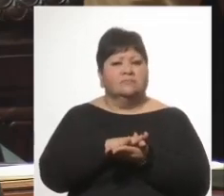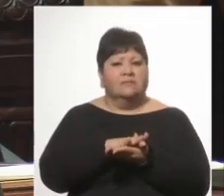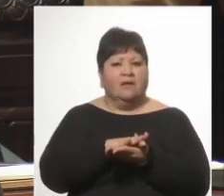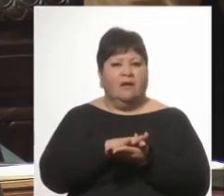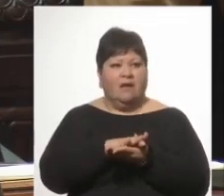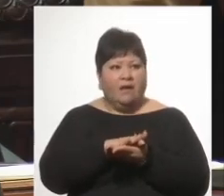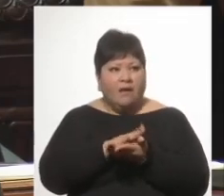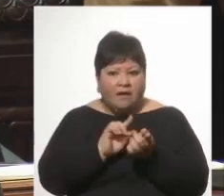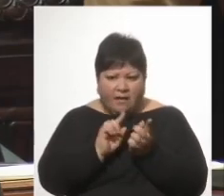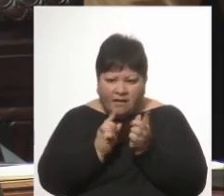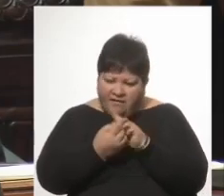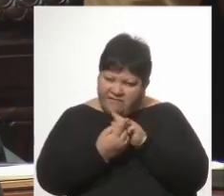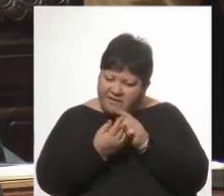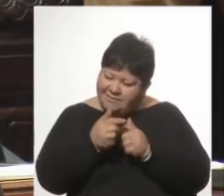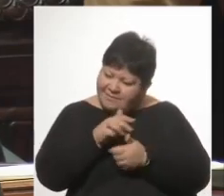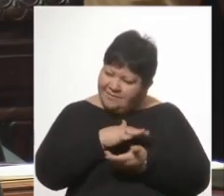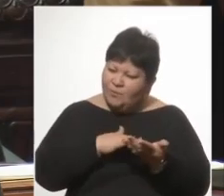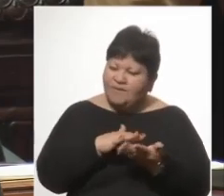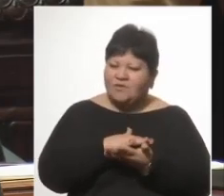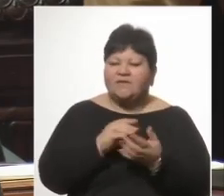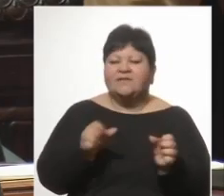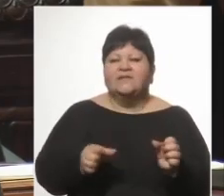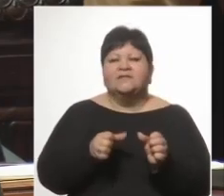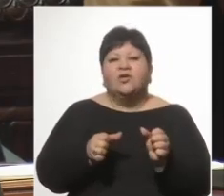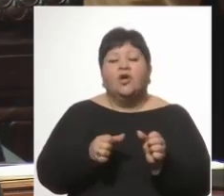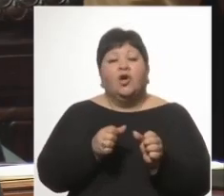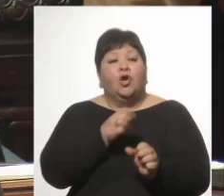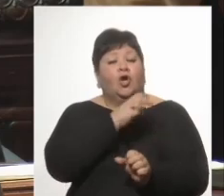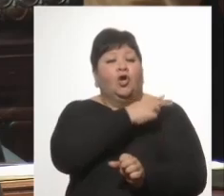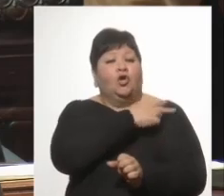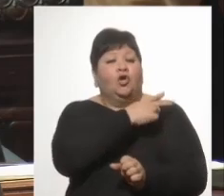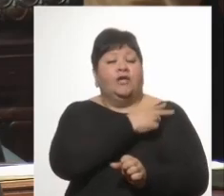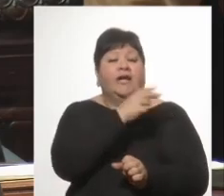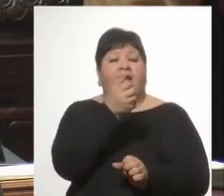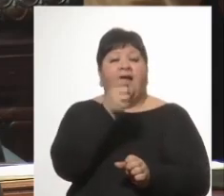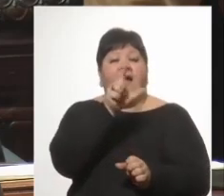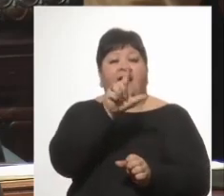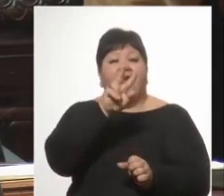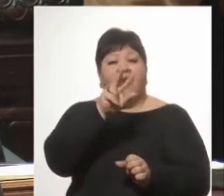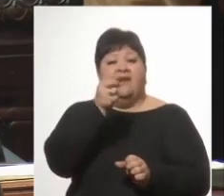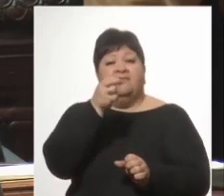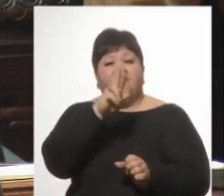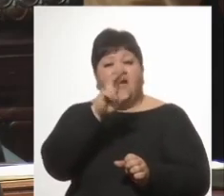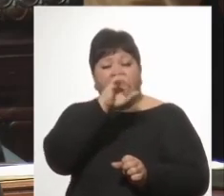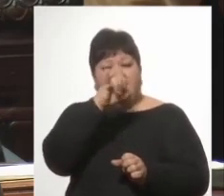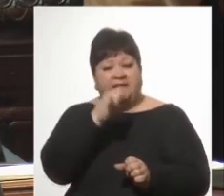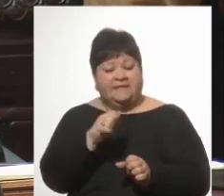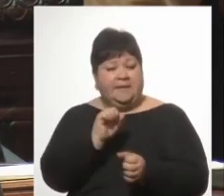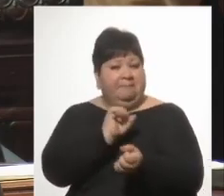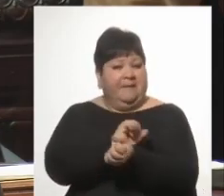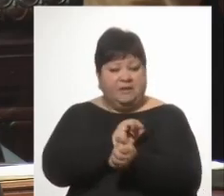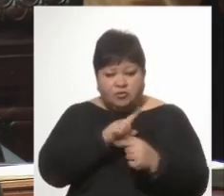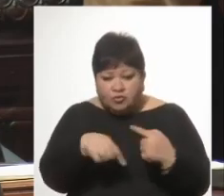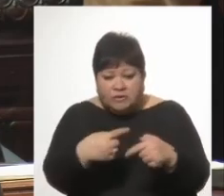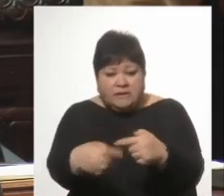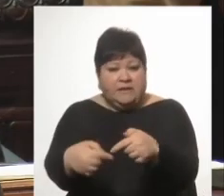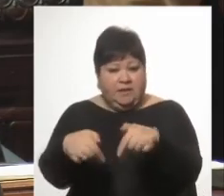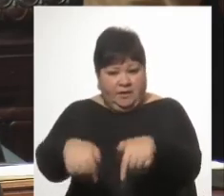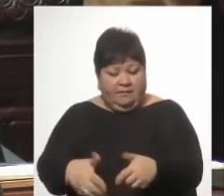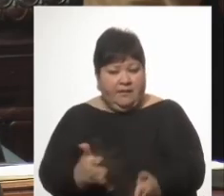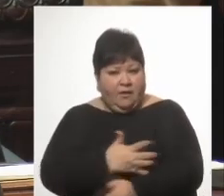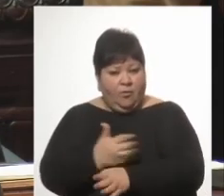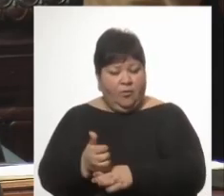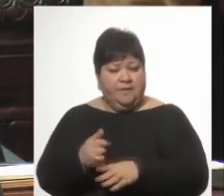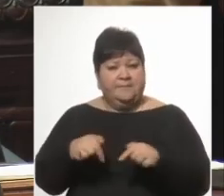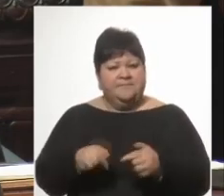prueba. El caso del coronel Rodolfo Álvarez, que sigue preso hasta el día de hoy por haber firmado un acta en donde